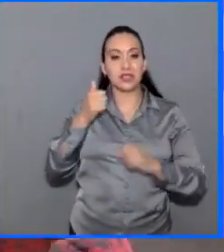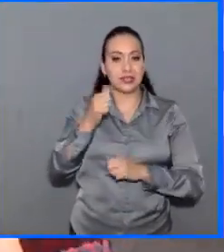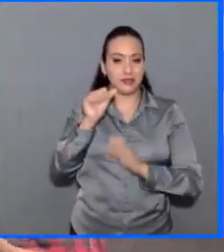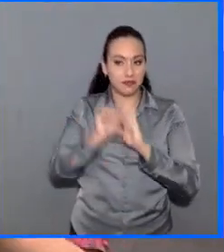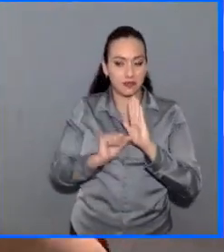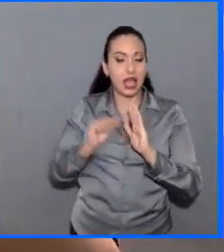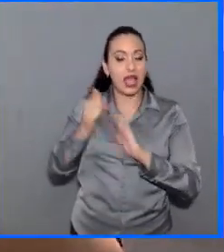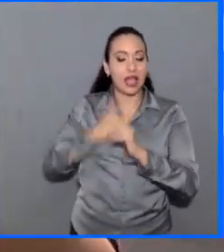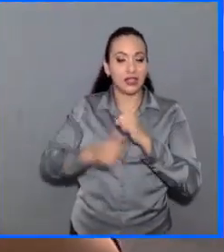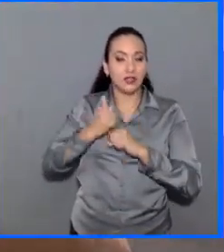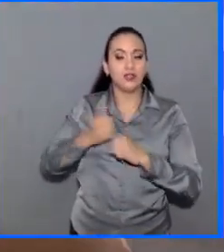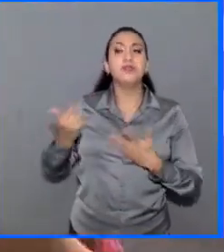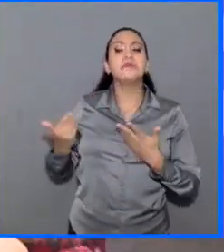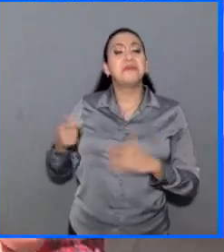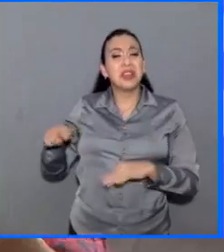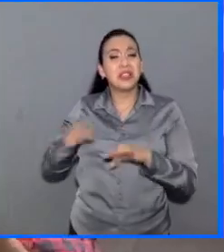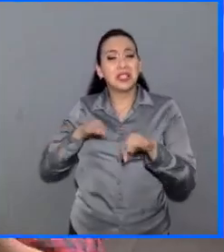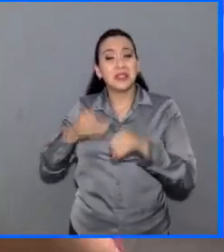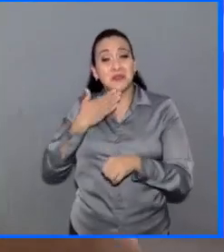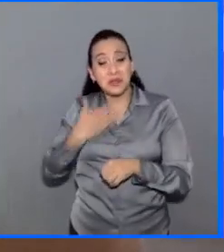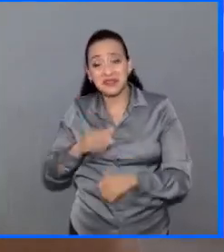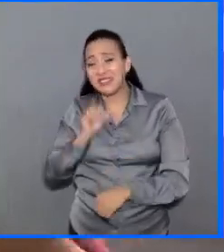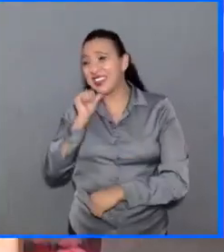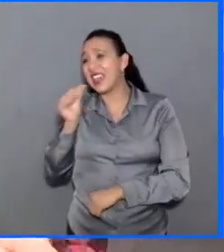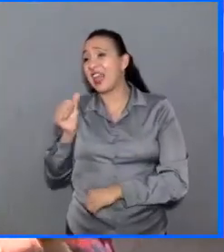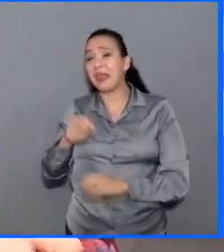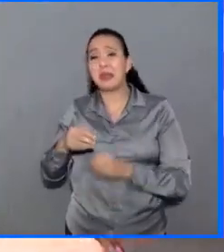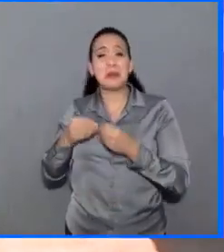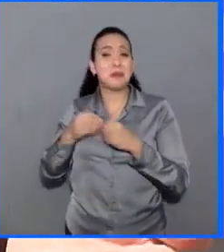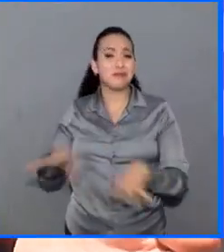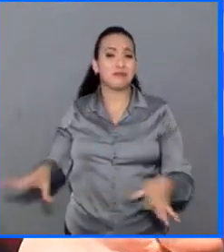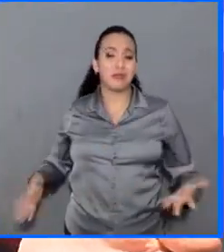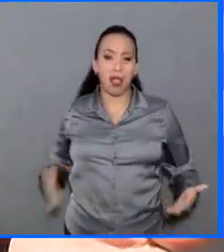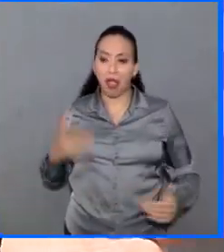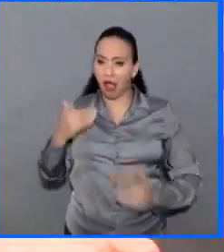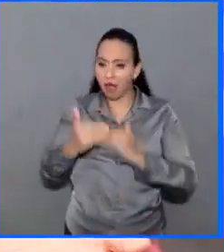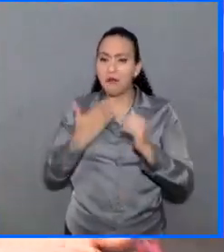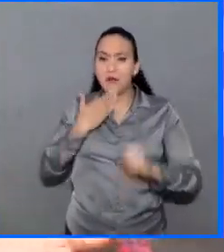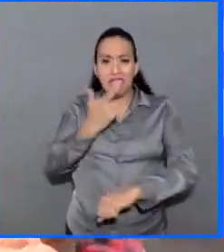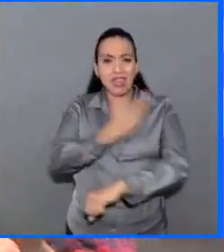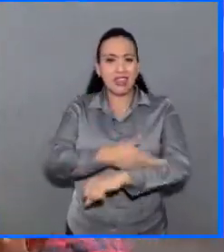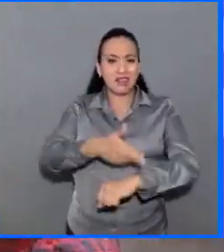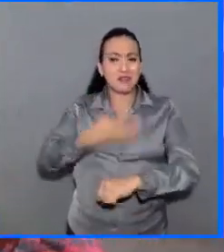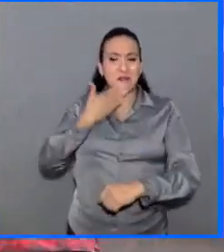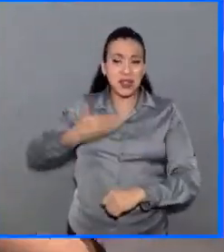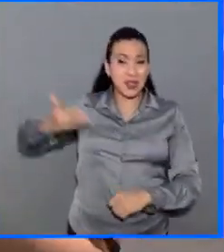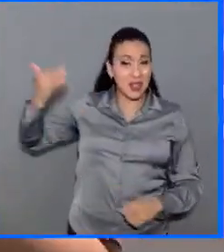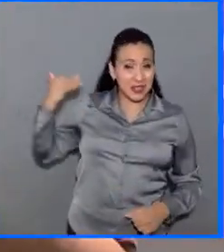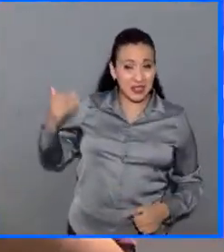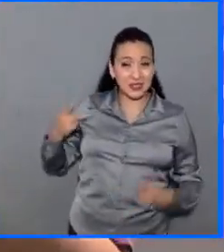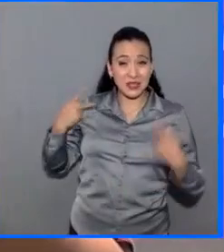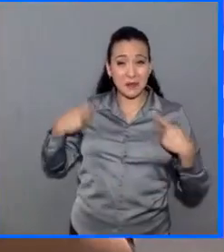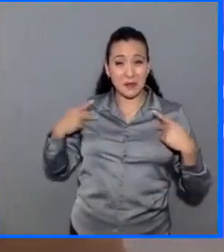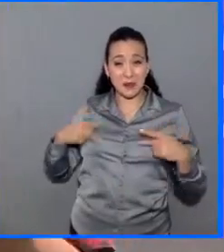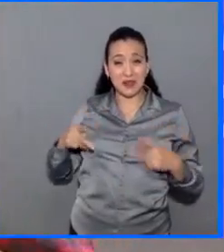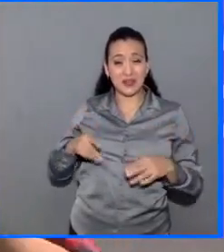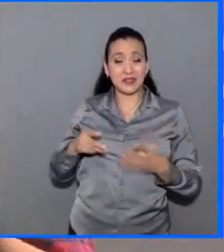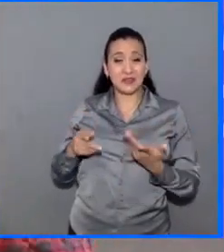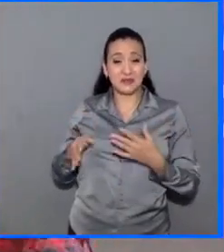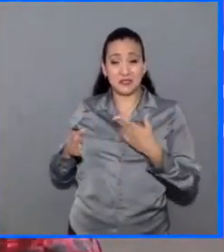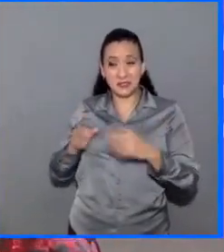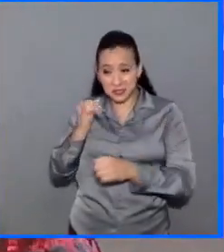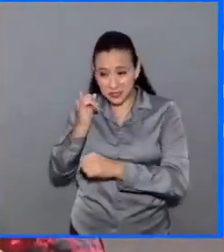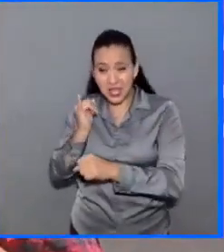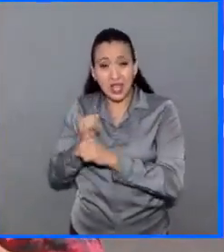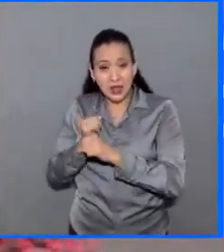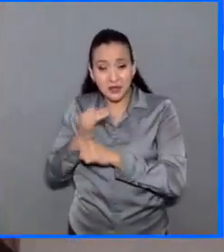sexenio perdido y al contrario, no solo no hubo avances el sexenio anterior, hubo una guerra contra